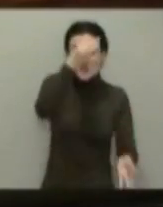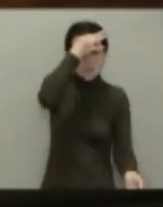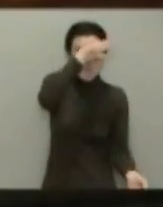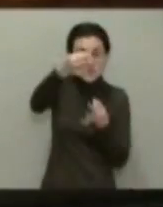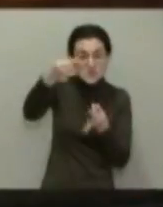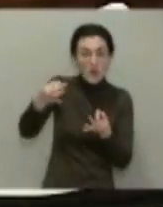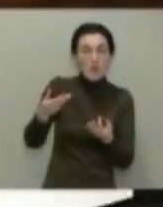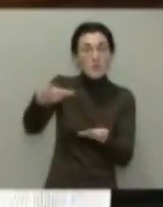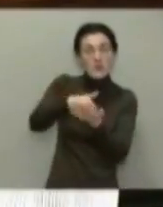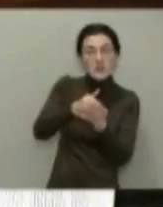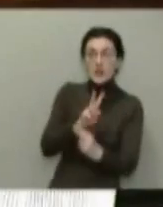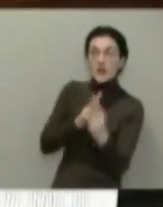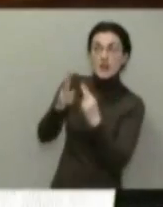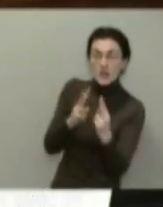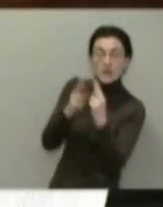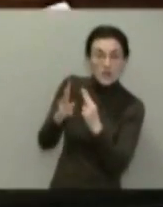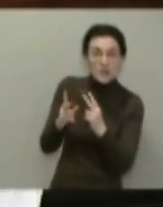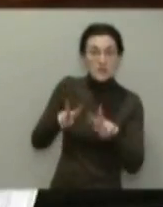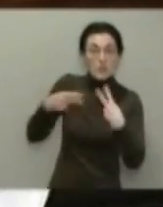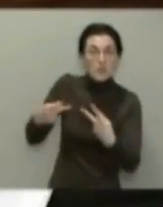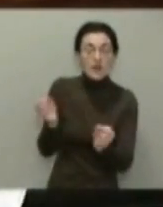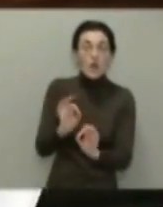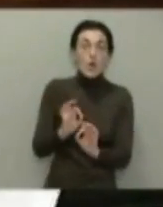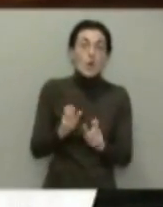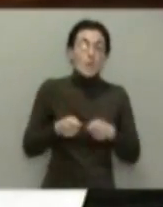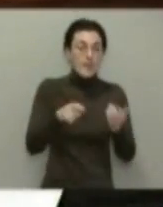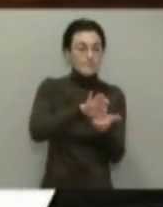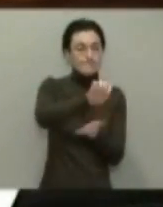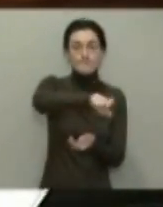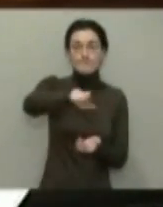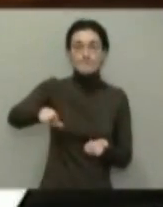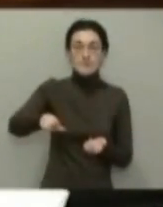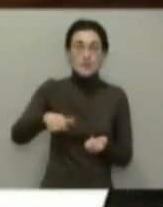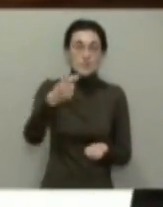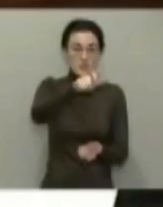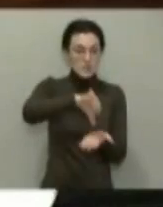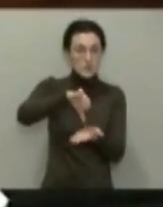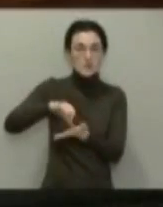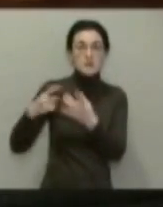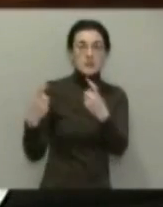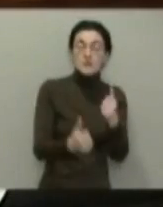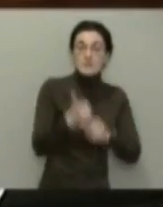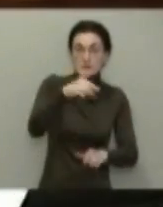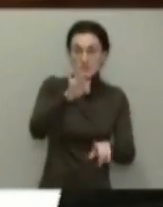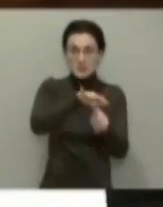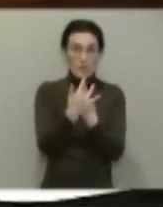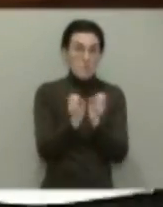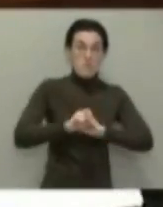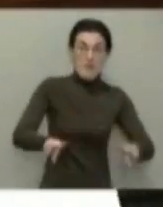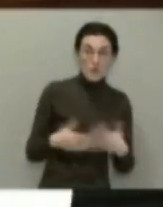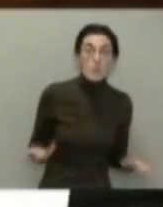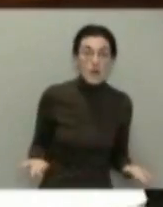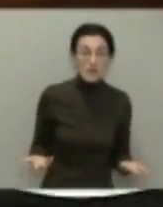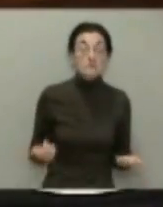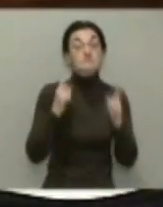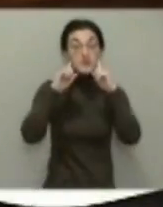me va a pedir que devuelva, o nos dedicamos a prestar el servicio público a esos ciudadanos que además son los que más lo necesitan y los que están en peor situación? Pues yo creo que en ese